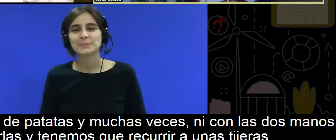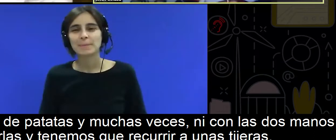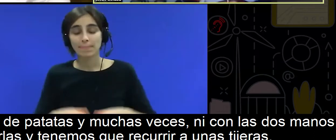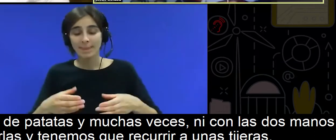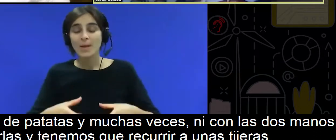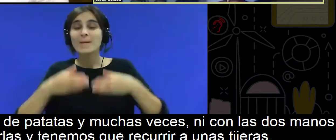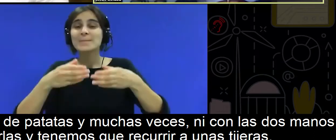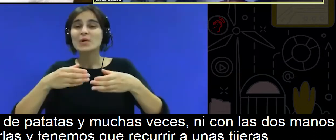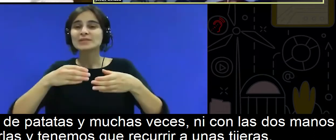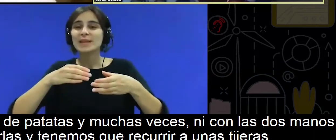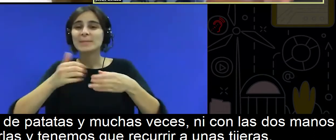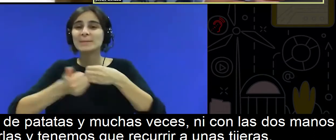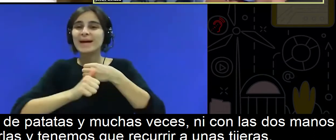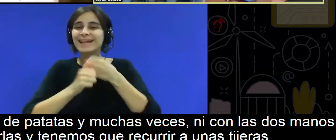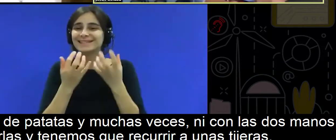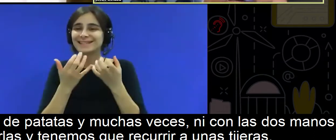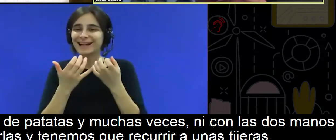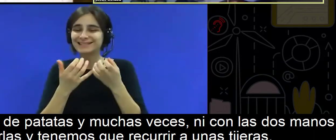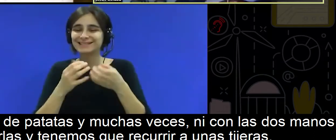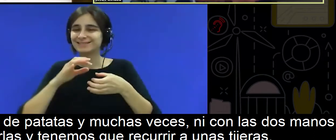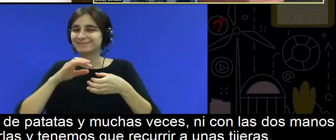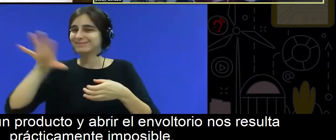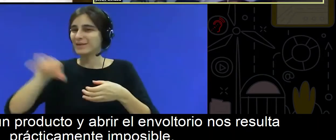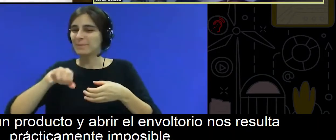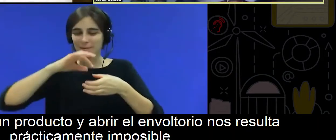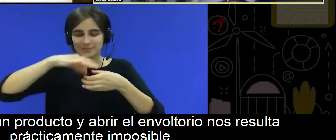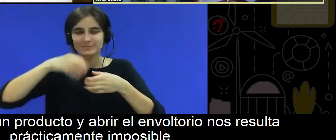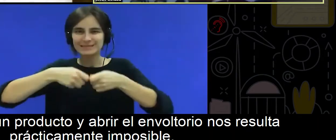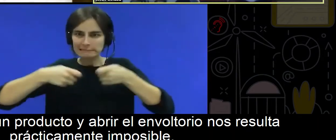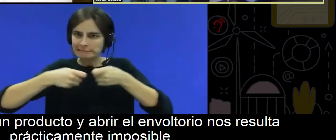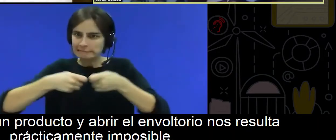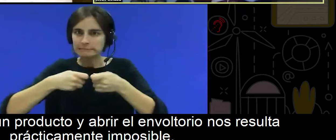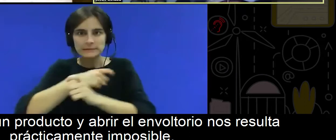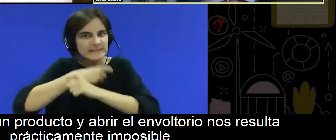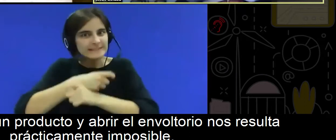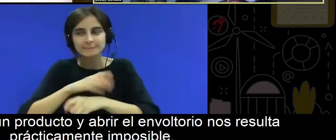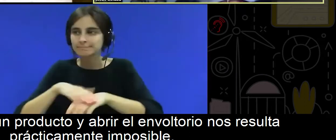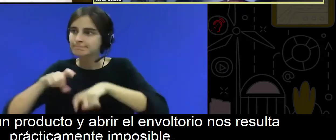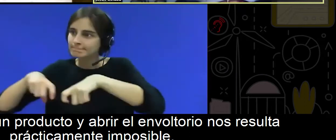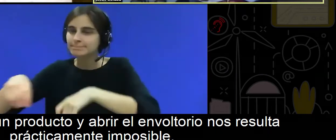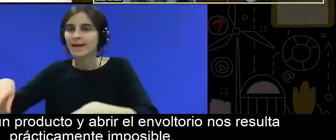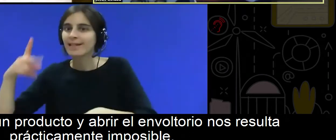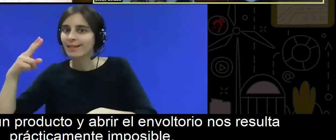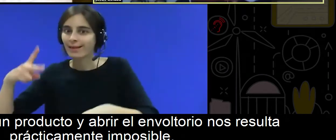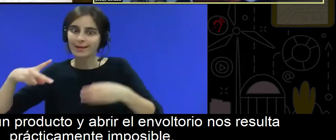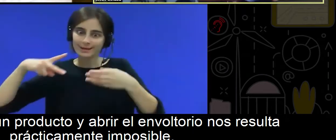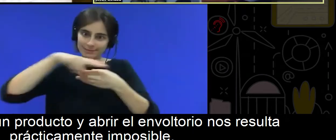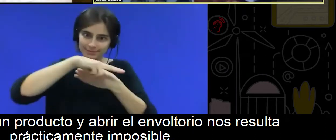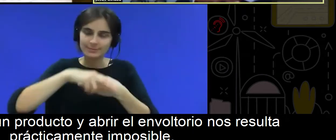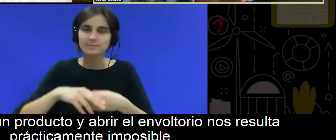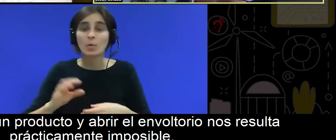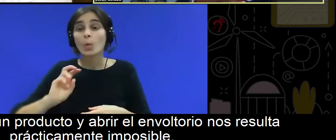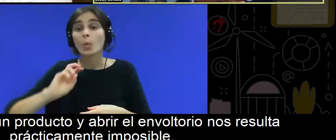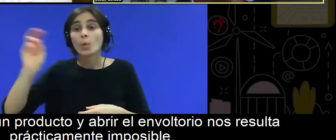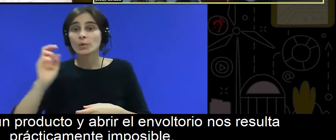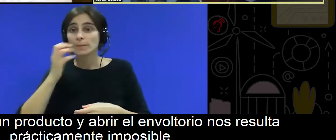podemos abrirlas, ¿no? Y tenemos que recurrir a unas tijeras o compramos un producto de lo que sea y a veces abrir el envoltorio nos resulta